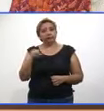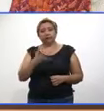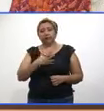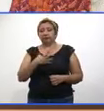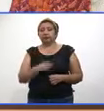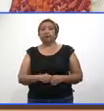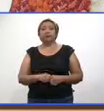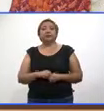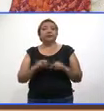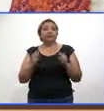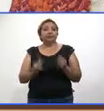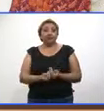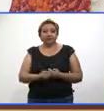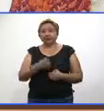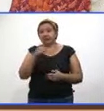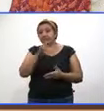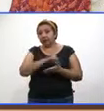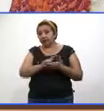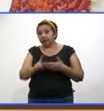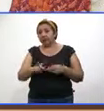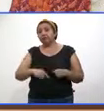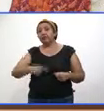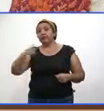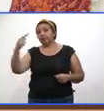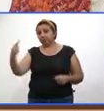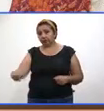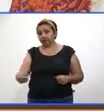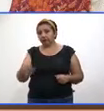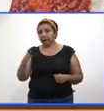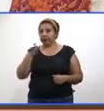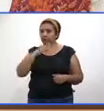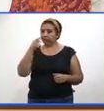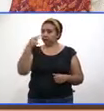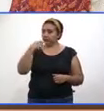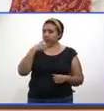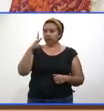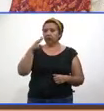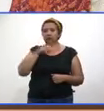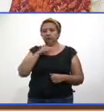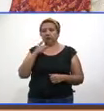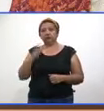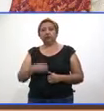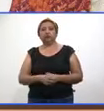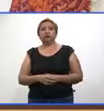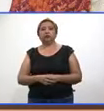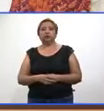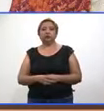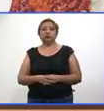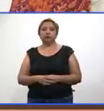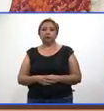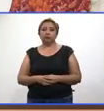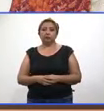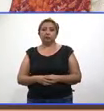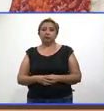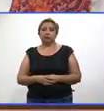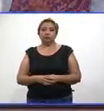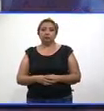una adecuada higiene dental van más allá del mal aliento o incluso que las caries.